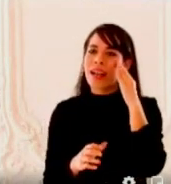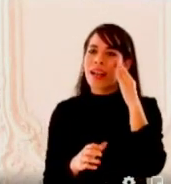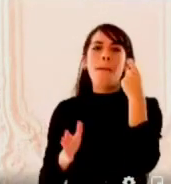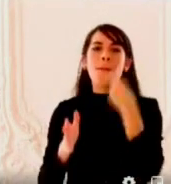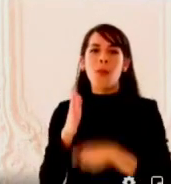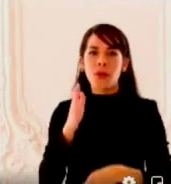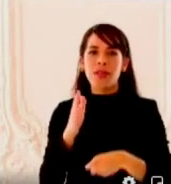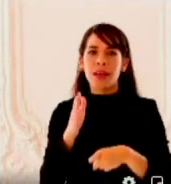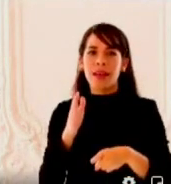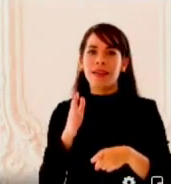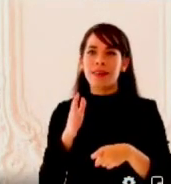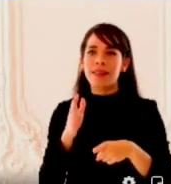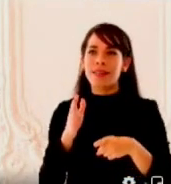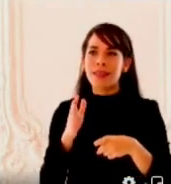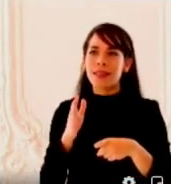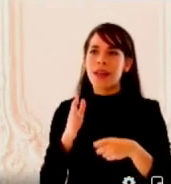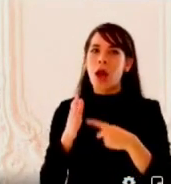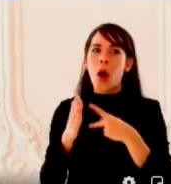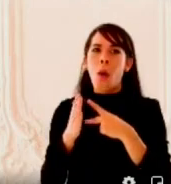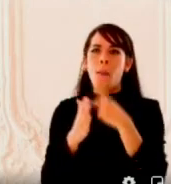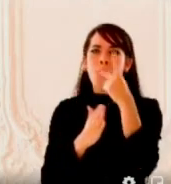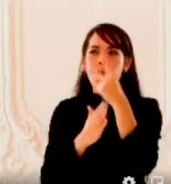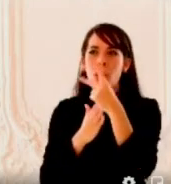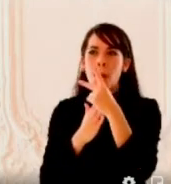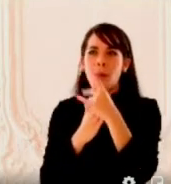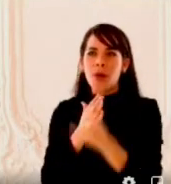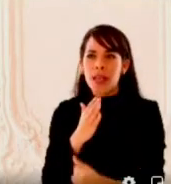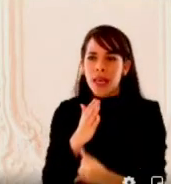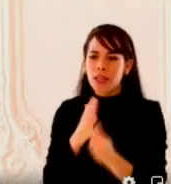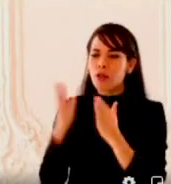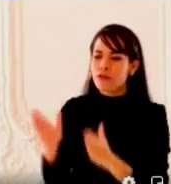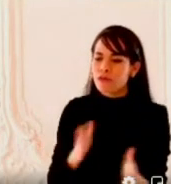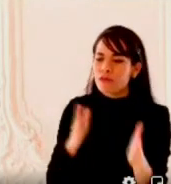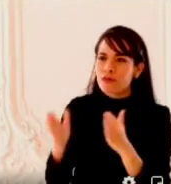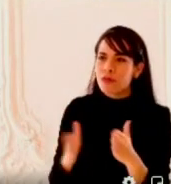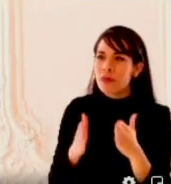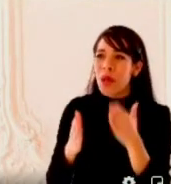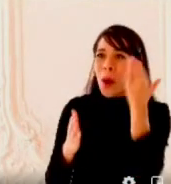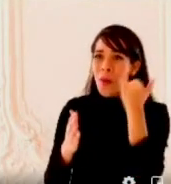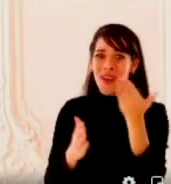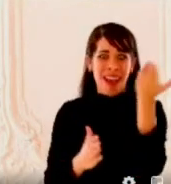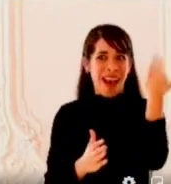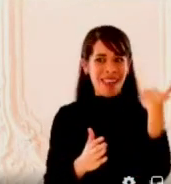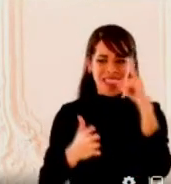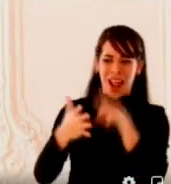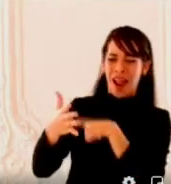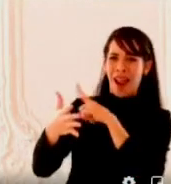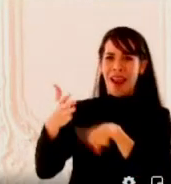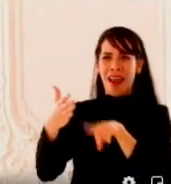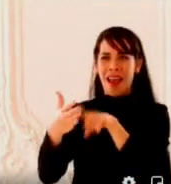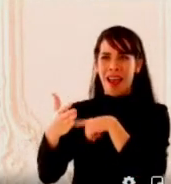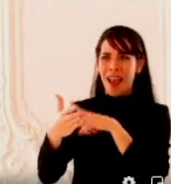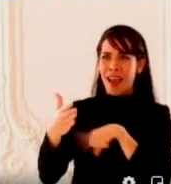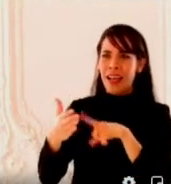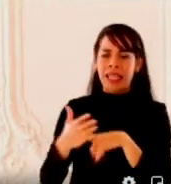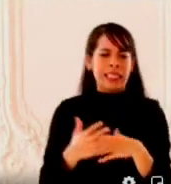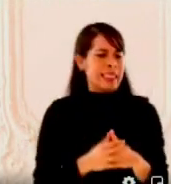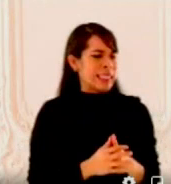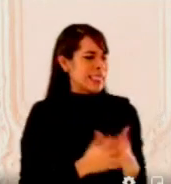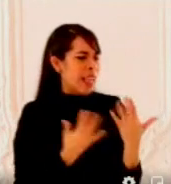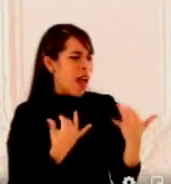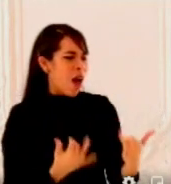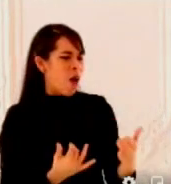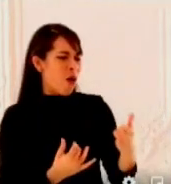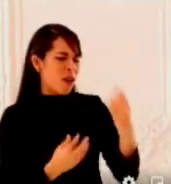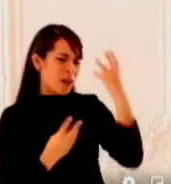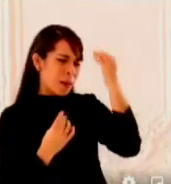consideración esto o algún proyecto similar, ya que ha habido obviamente muchísima crítica en esto en el pasado también. De memoria, yo no recuerdo que en